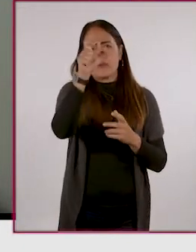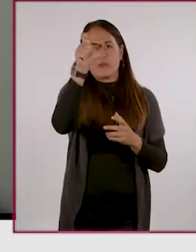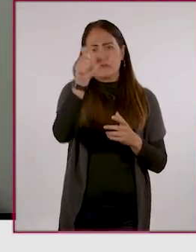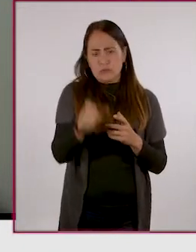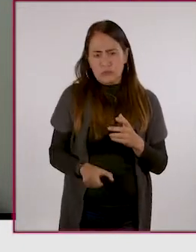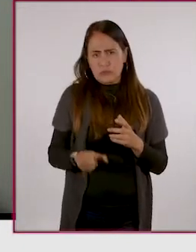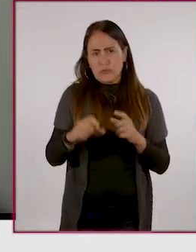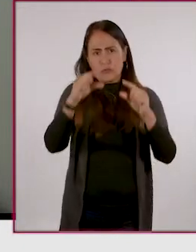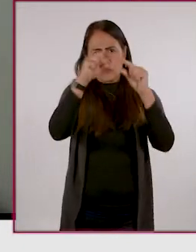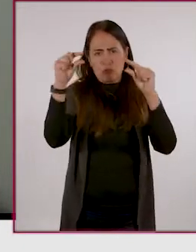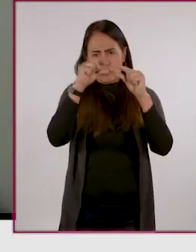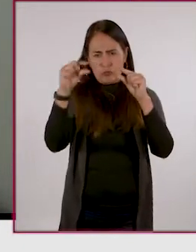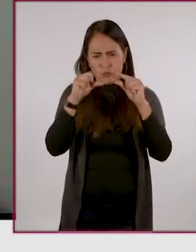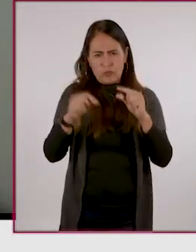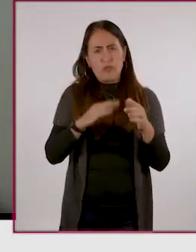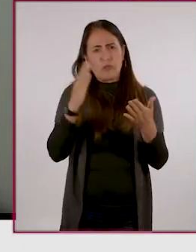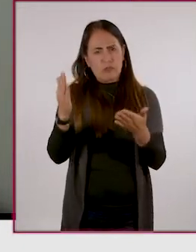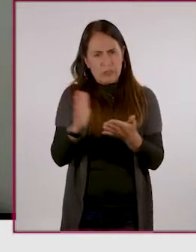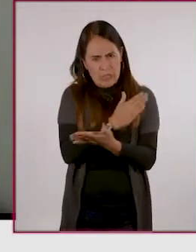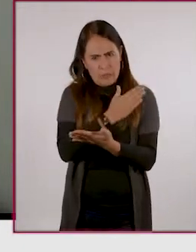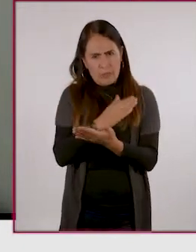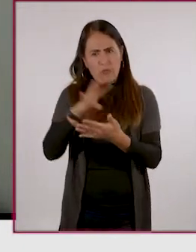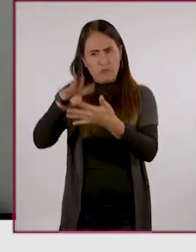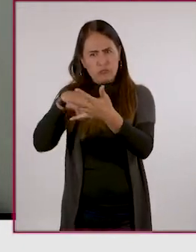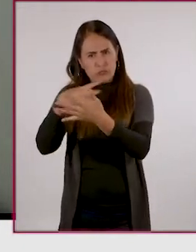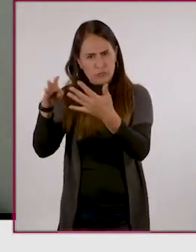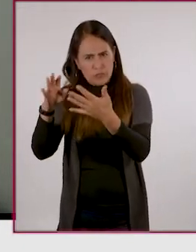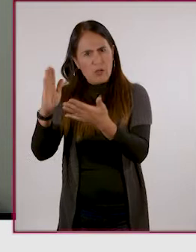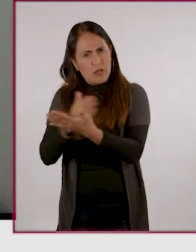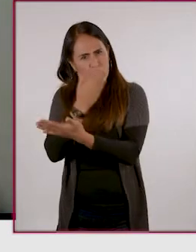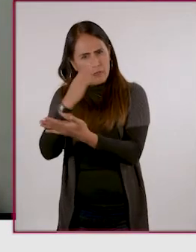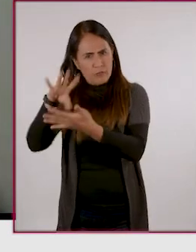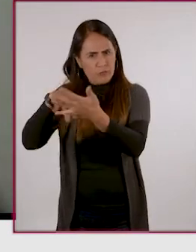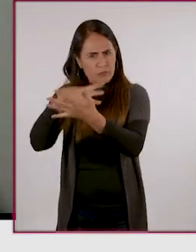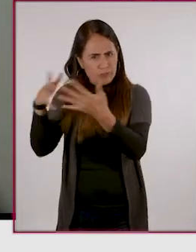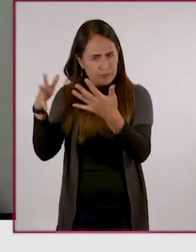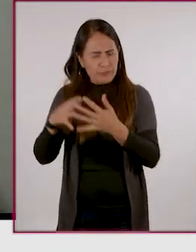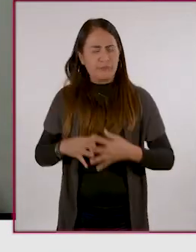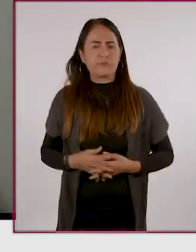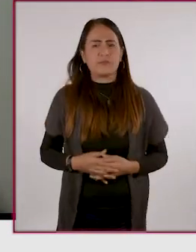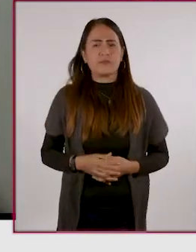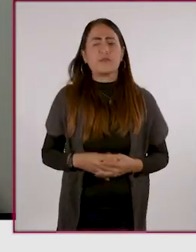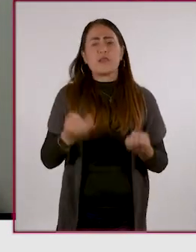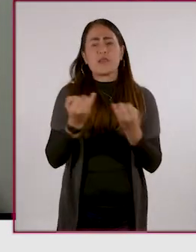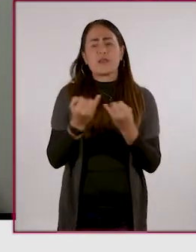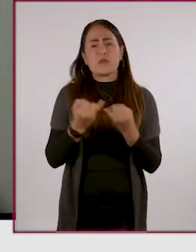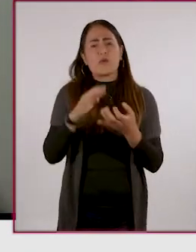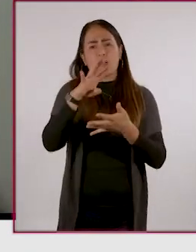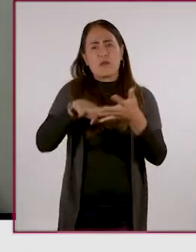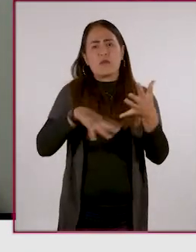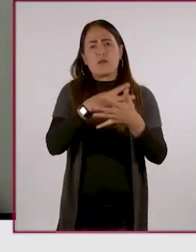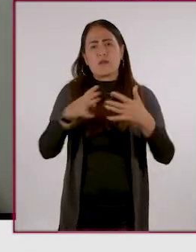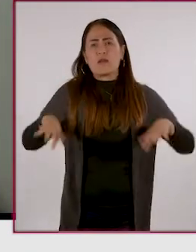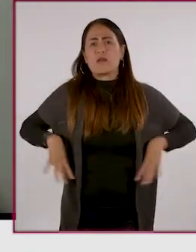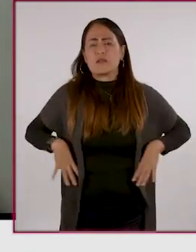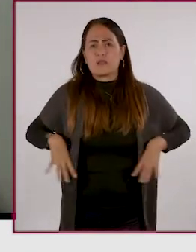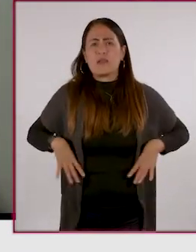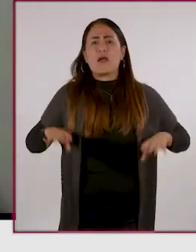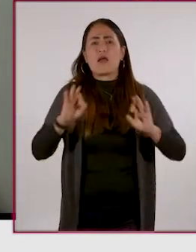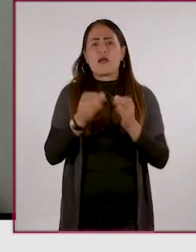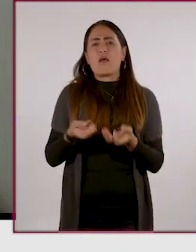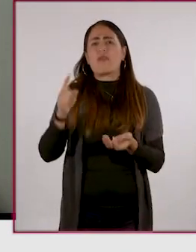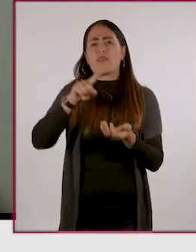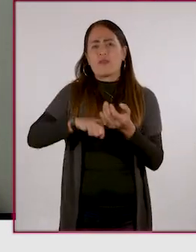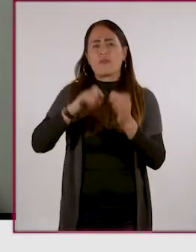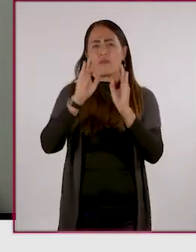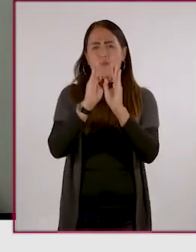cantidad de datos en cada hoja, ¿no? Entonces, eso es. Y otra característica que podríamos decir que tienen las